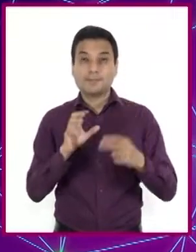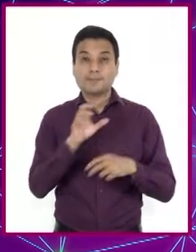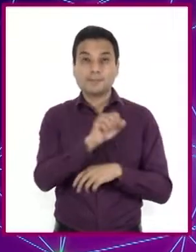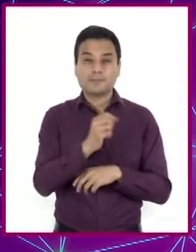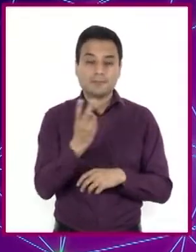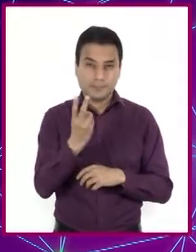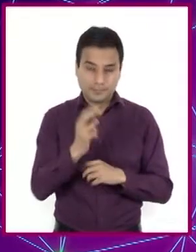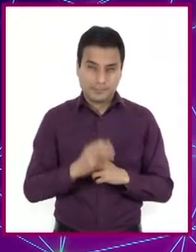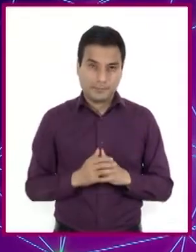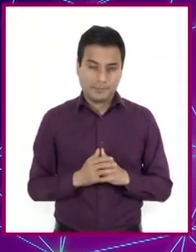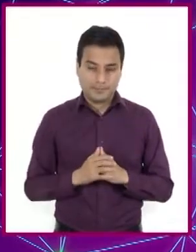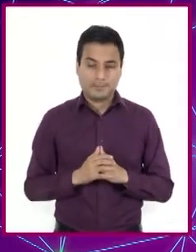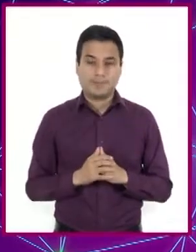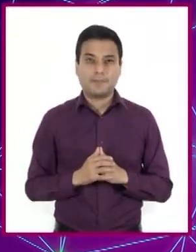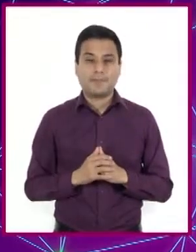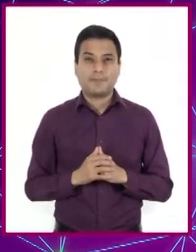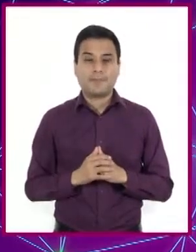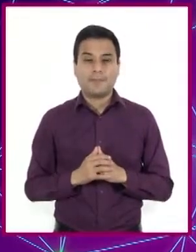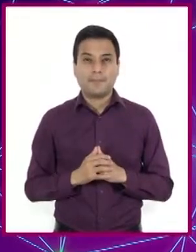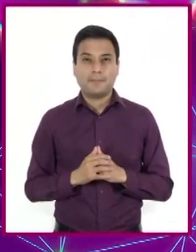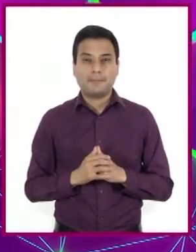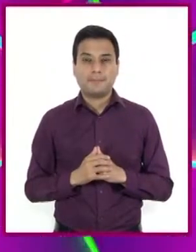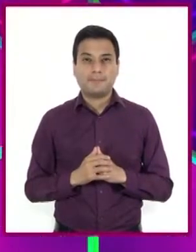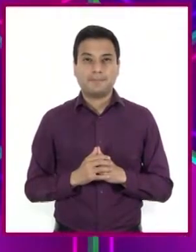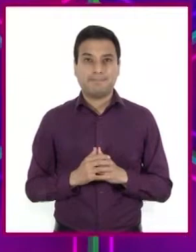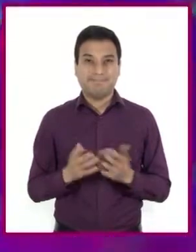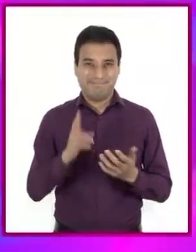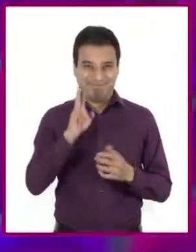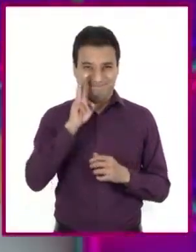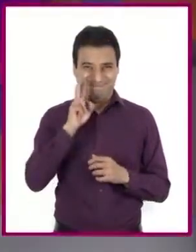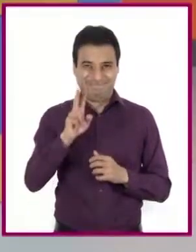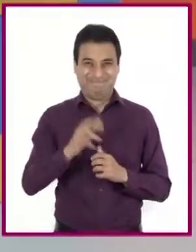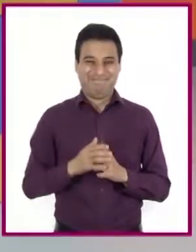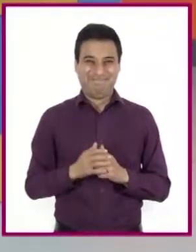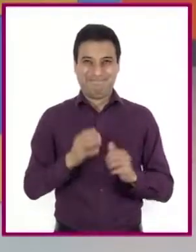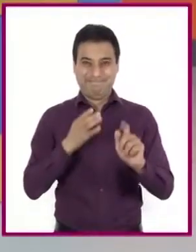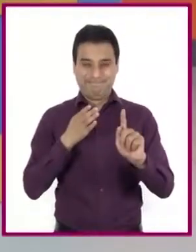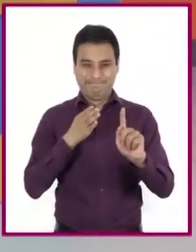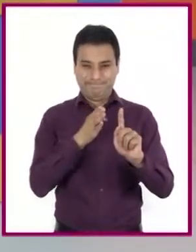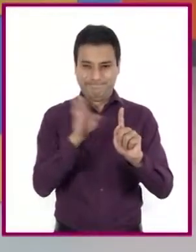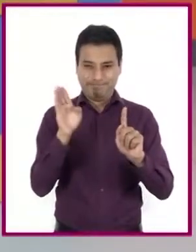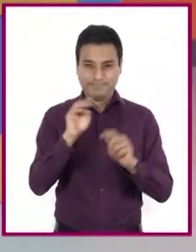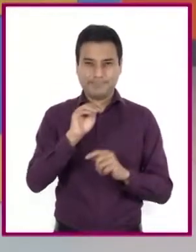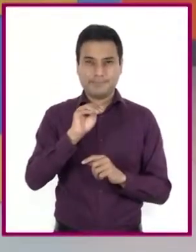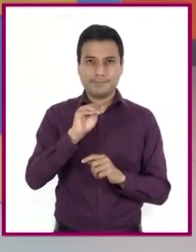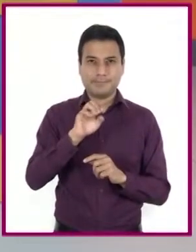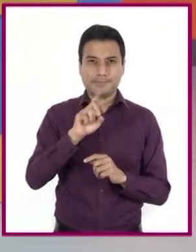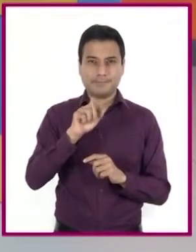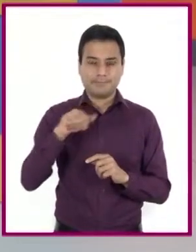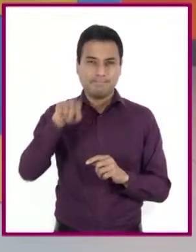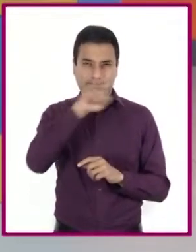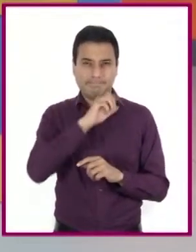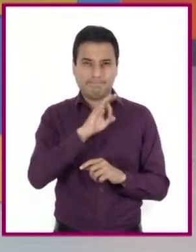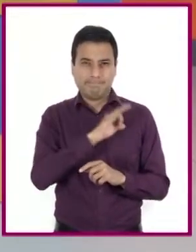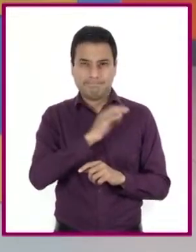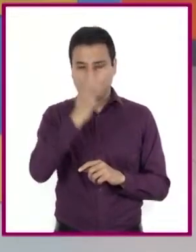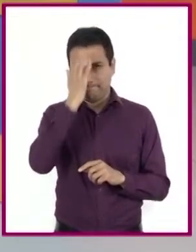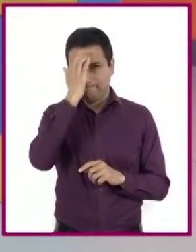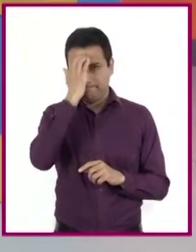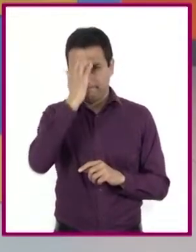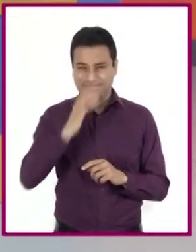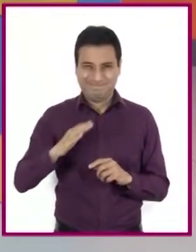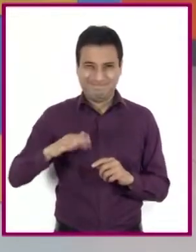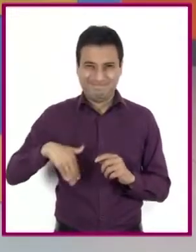2 unidades de su media. Si se calcula la desviación media, se pueden comprobar las afirmaciones